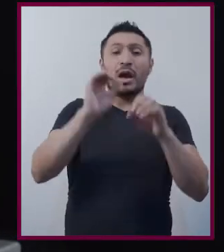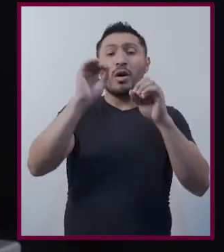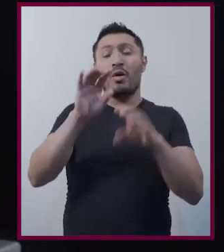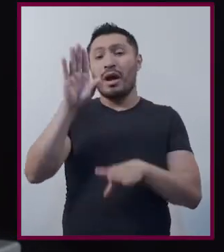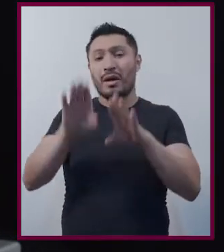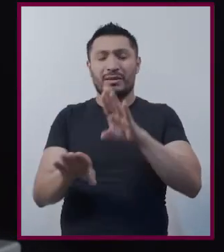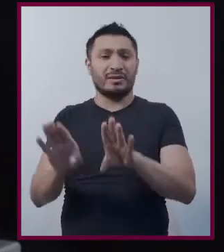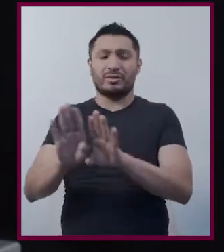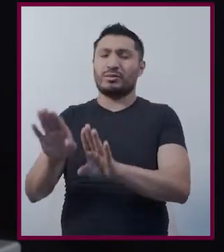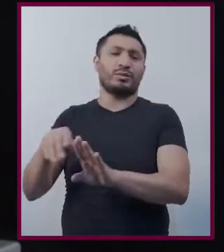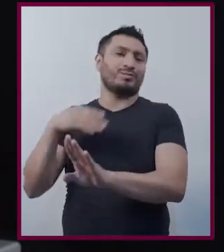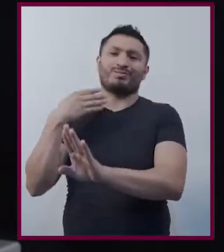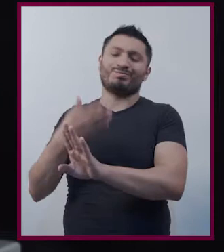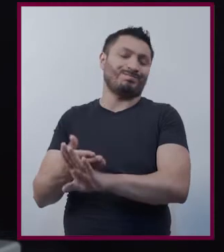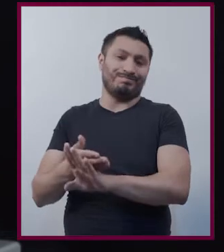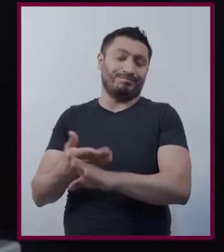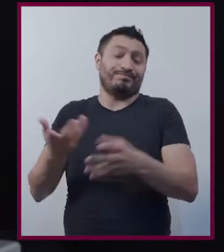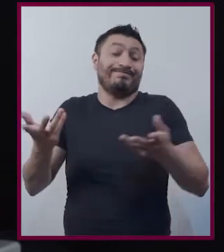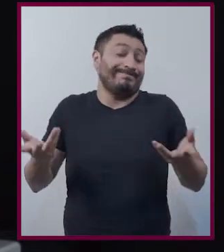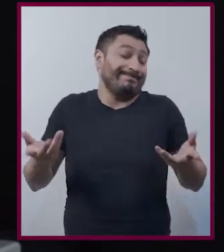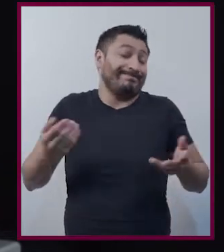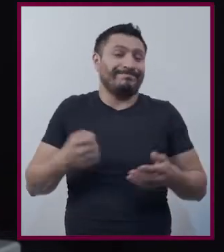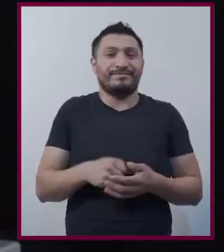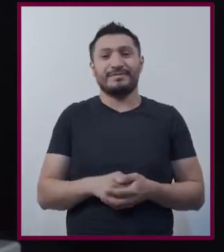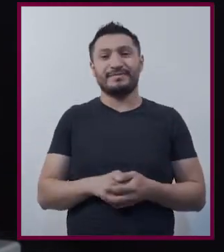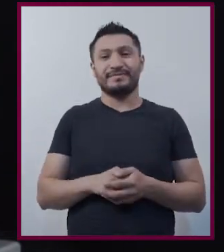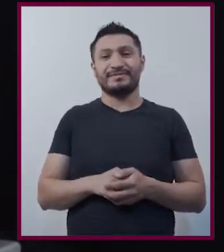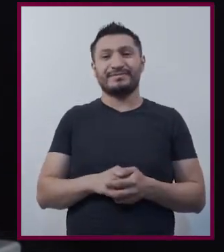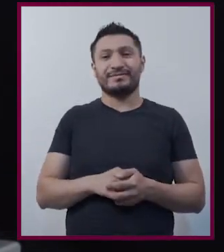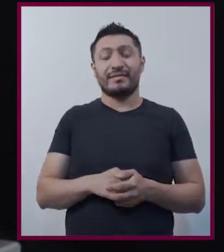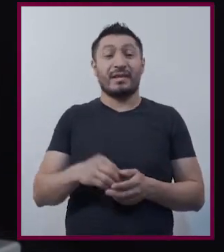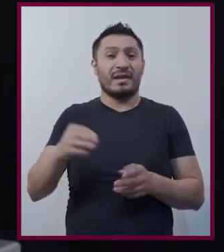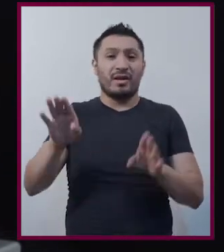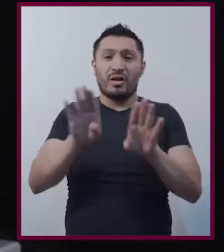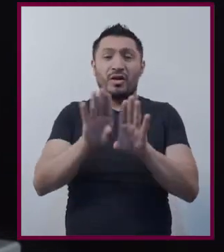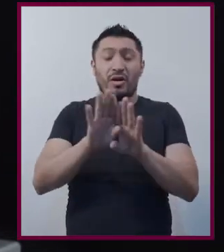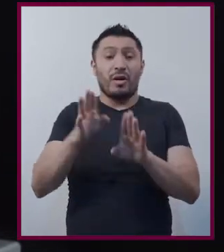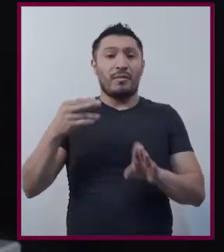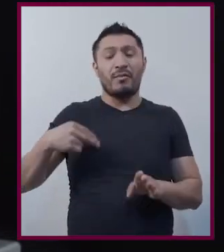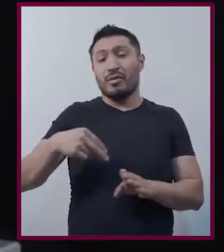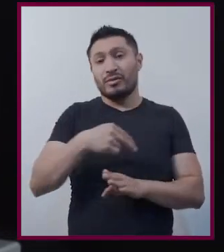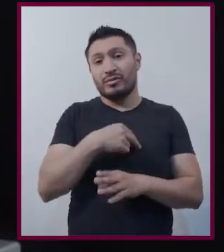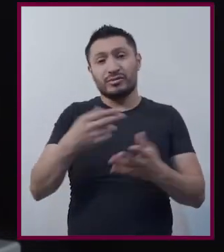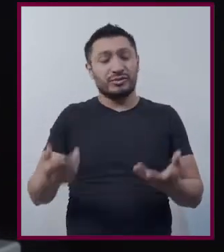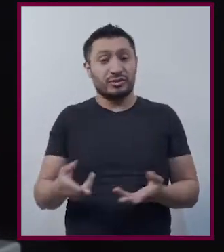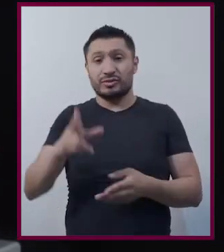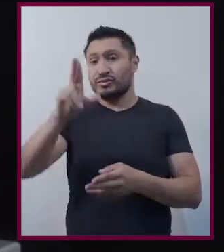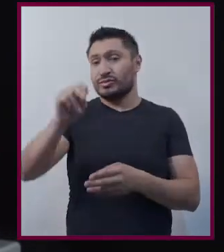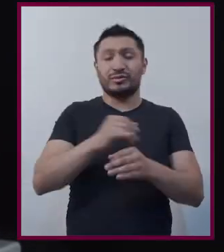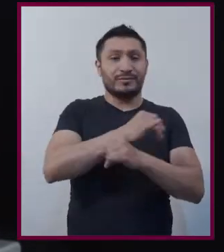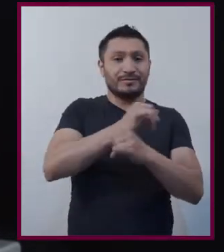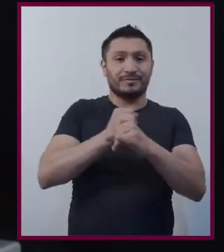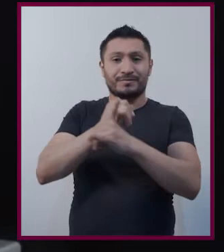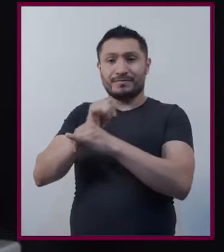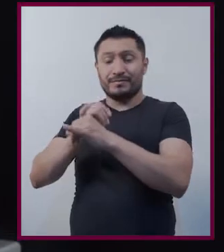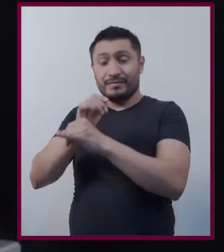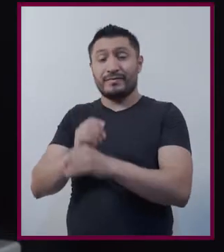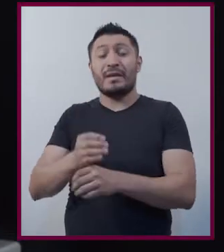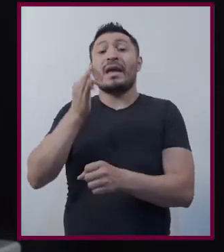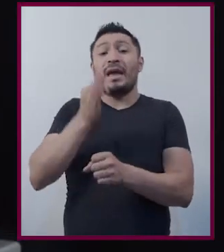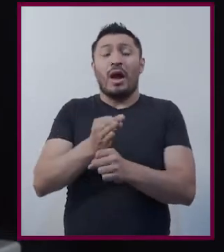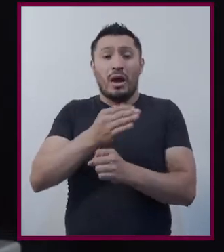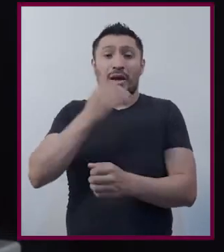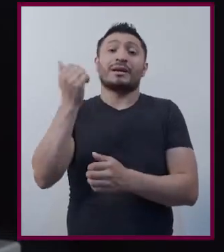bien lo refutan acaloradamente. Como nosotras y nosotros no somos estudiosos, sino estudiantes,